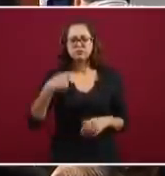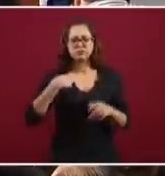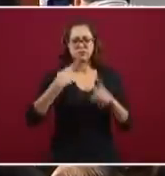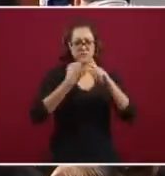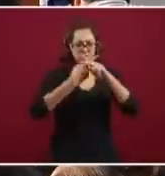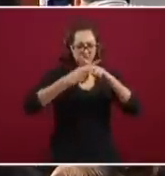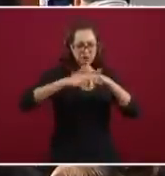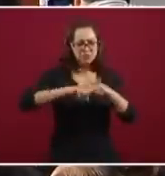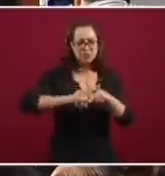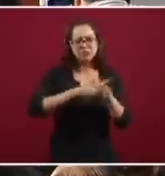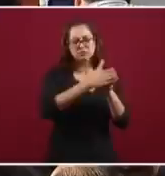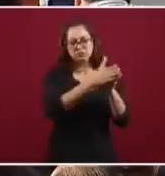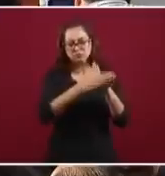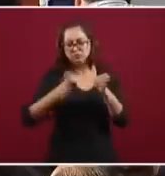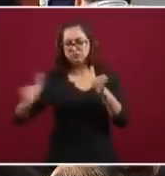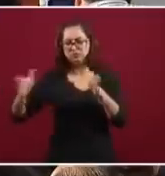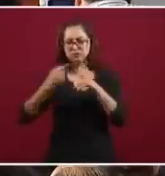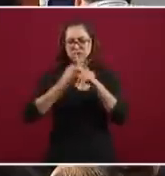nosotros.